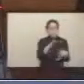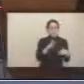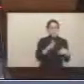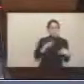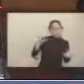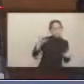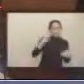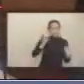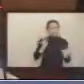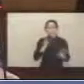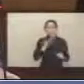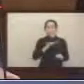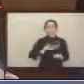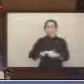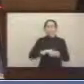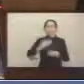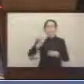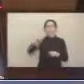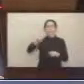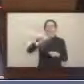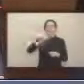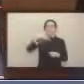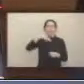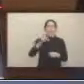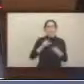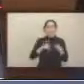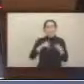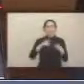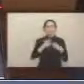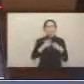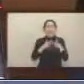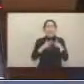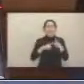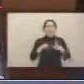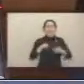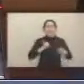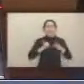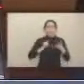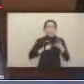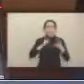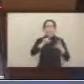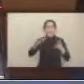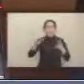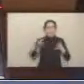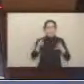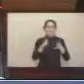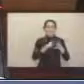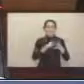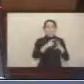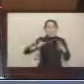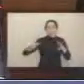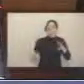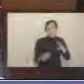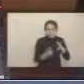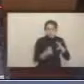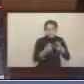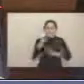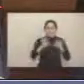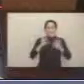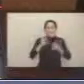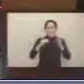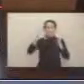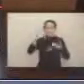hay municipios como Vimenes, Coaña, Castropol, Cangas de Onís o Llanes, entre otros, donde la tasa es muy superior, pero no hemos alcanzado en